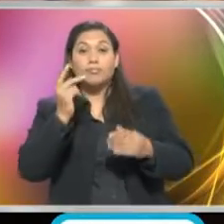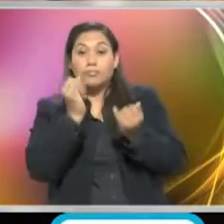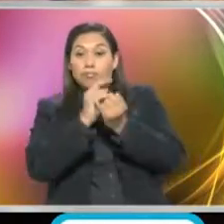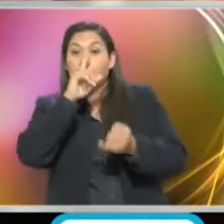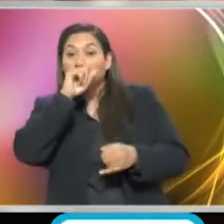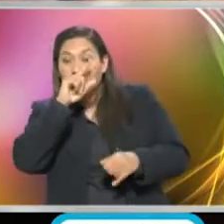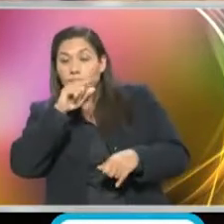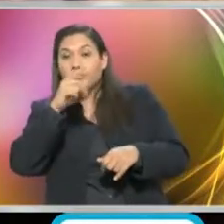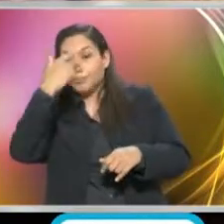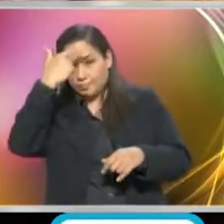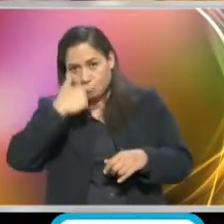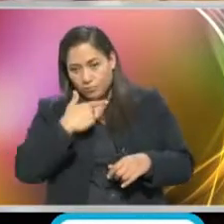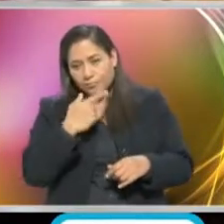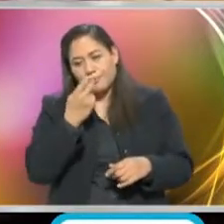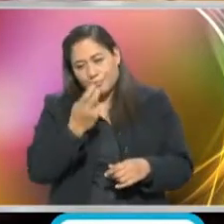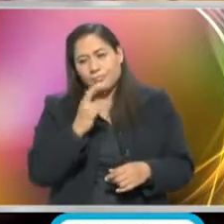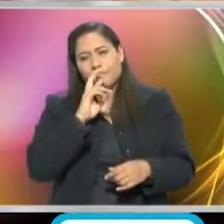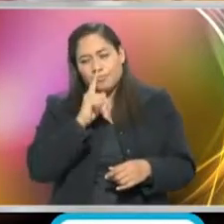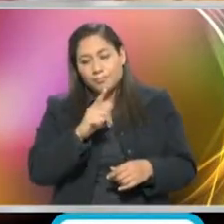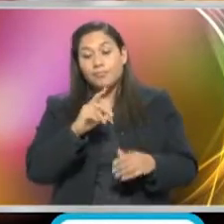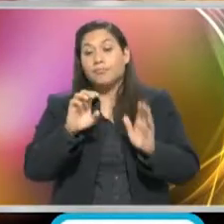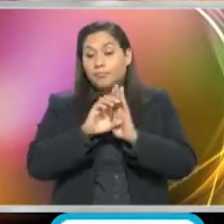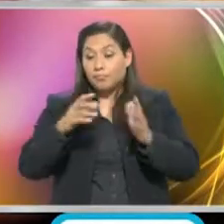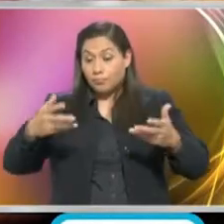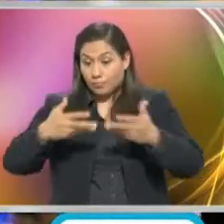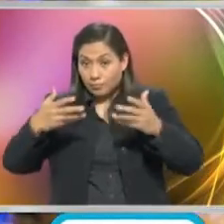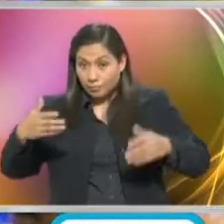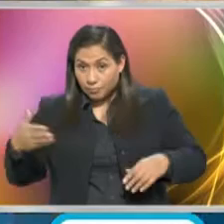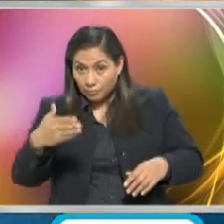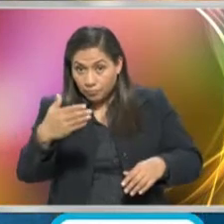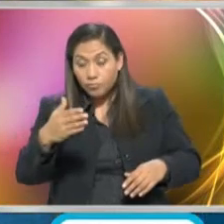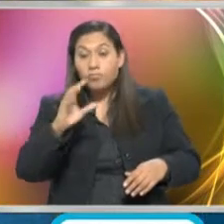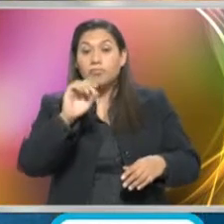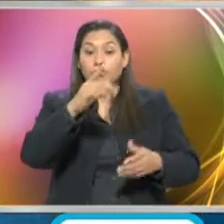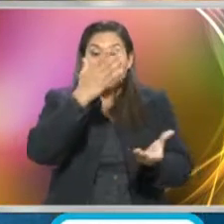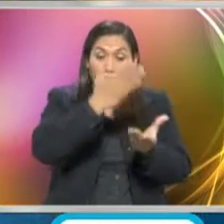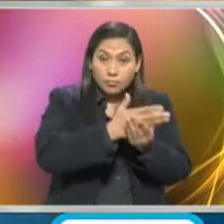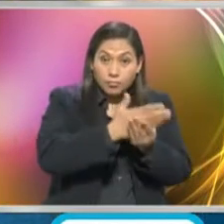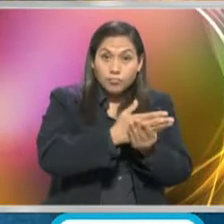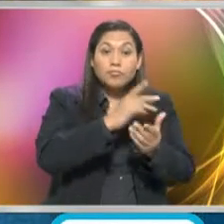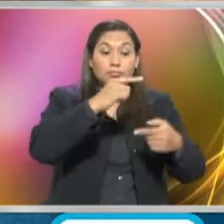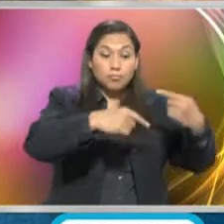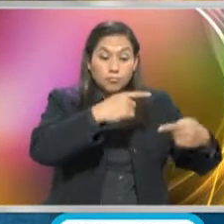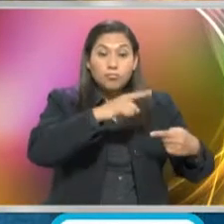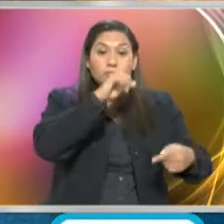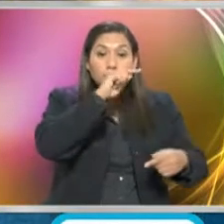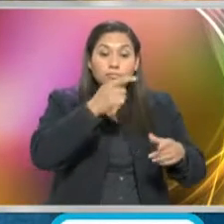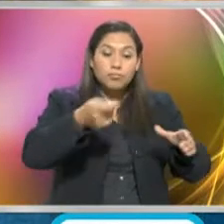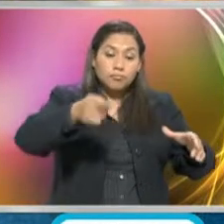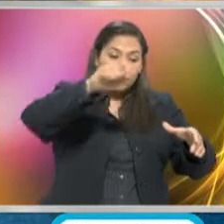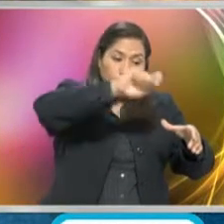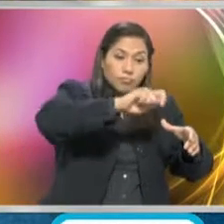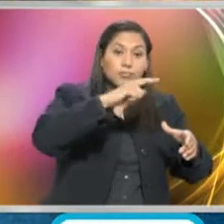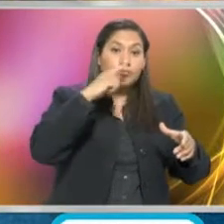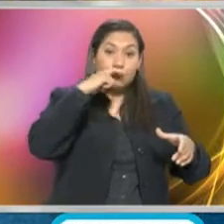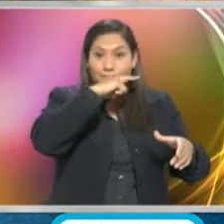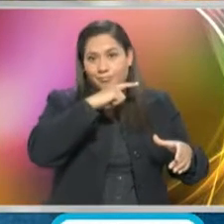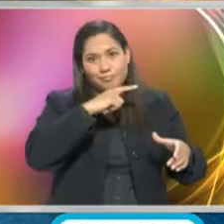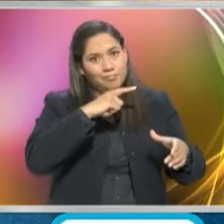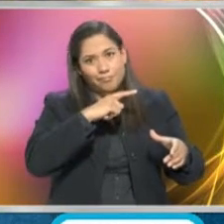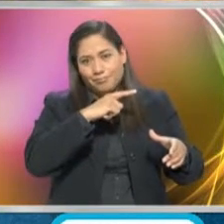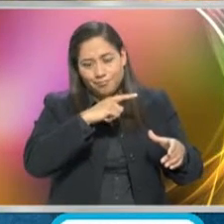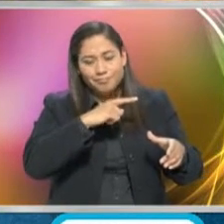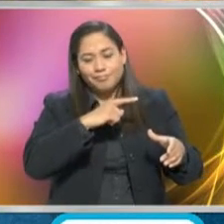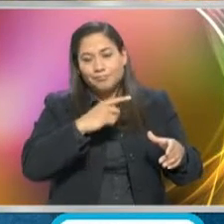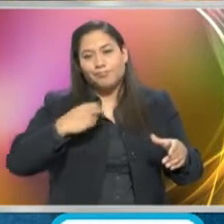Wow. Entonces, te va a caer mejor una ensalada de atún que cenarte unos tacos dorados de pollo con crema. Claro, ¿no? definitivamente.